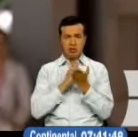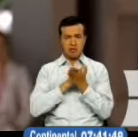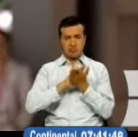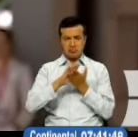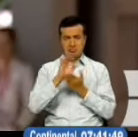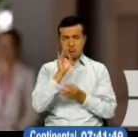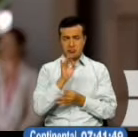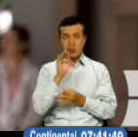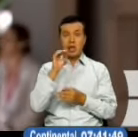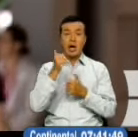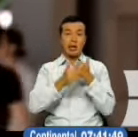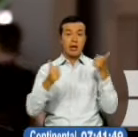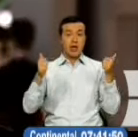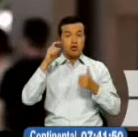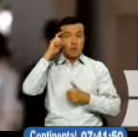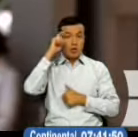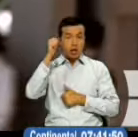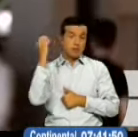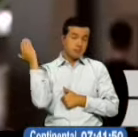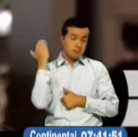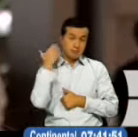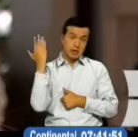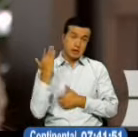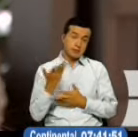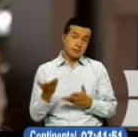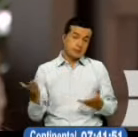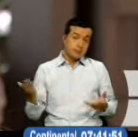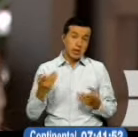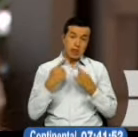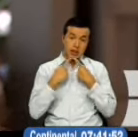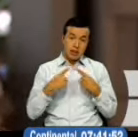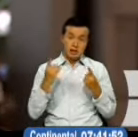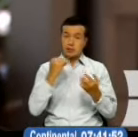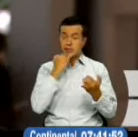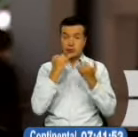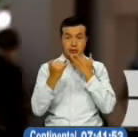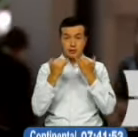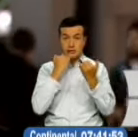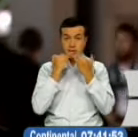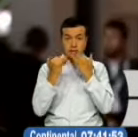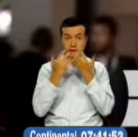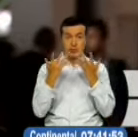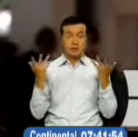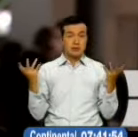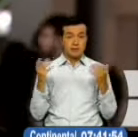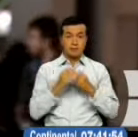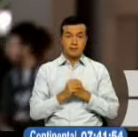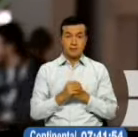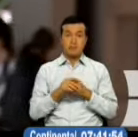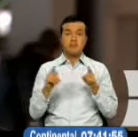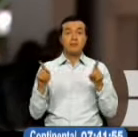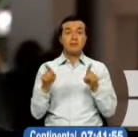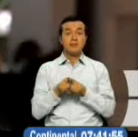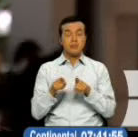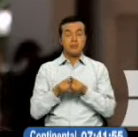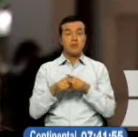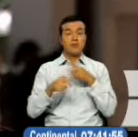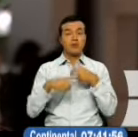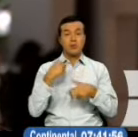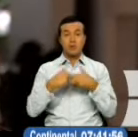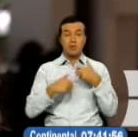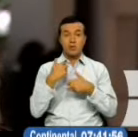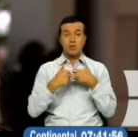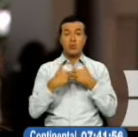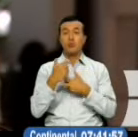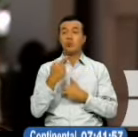el candidato Lasso, que es el que perdió, dice que hay irregularidades, aparentemente también la única consistencia que tiene